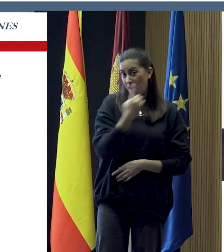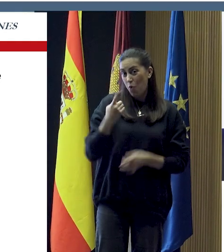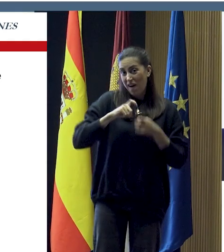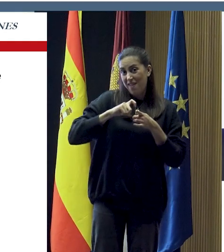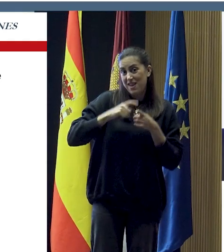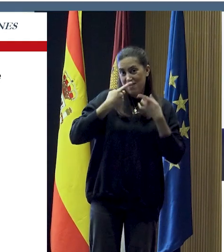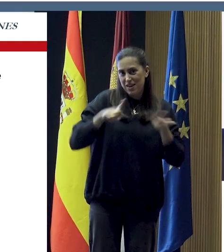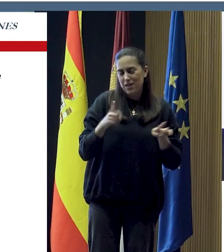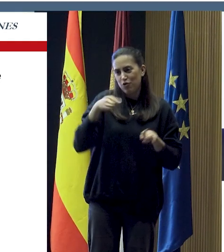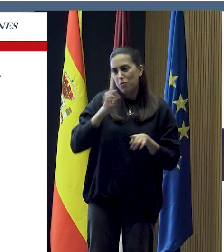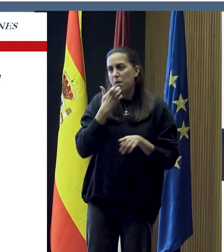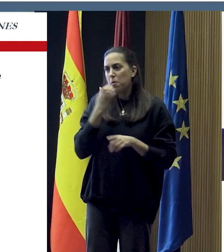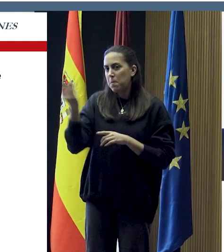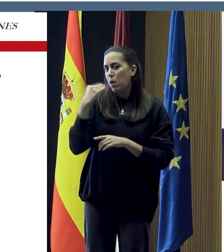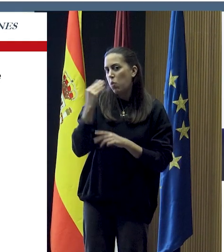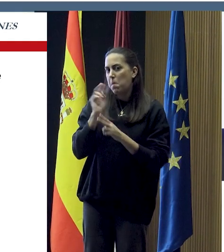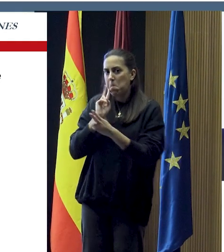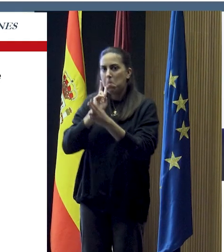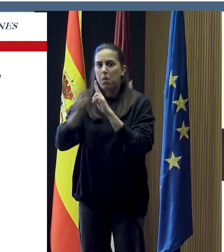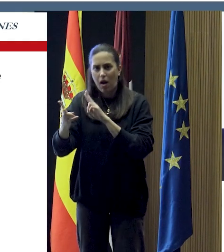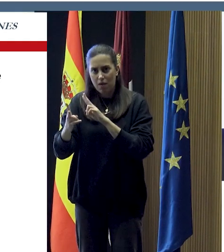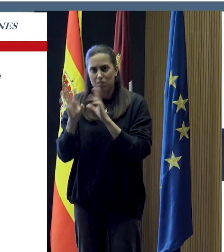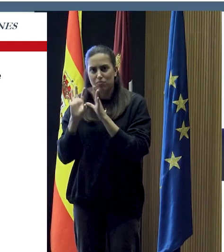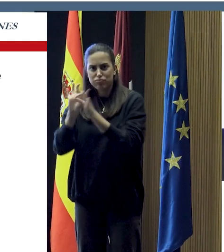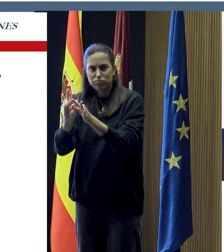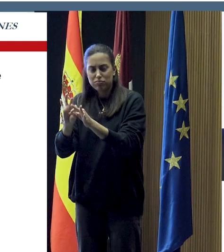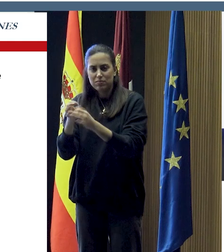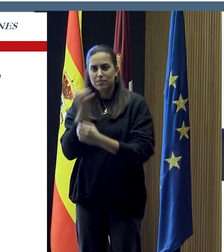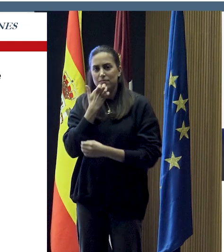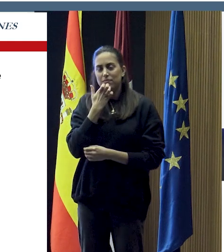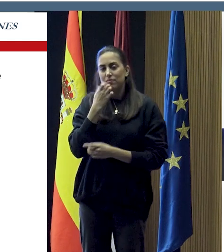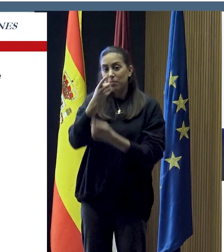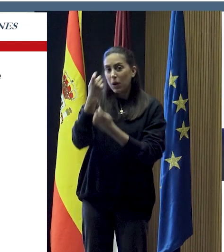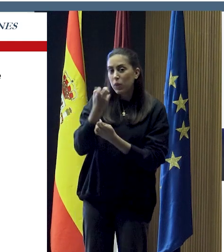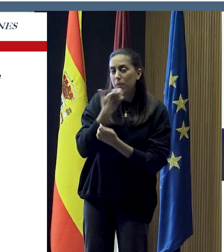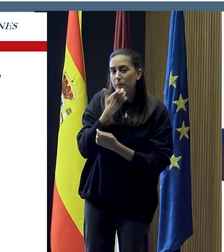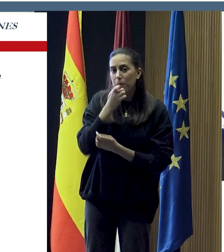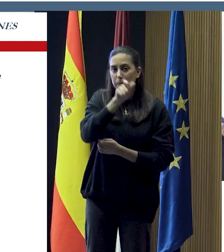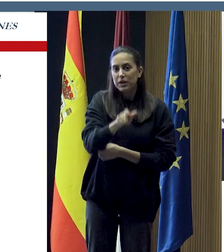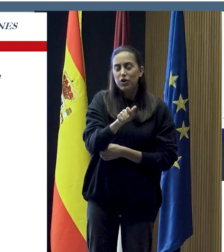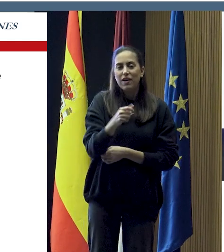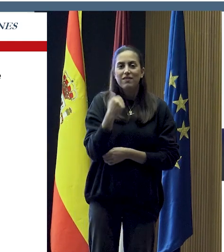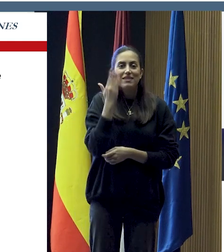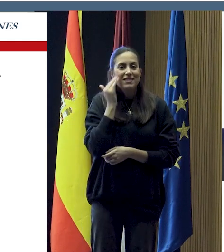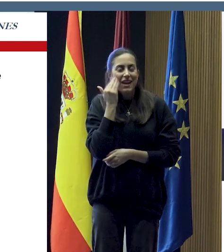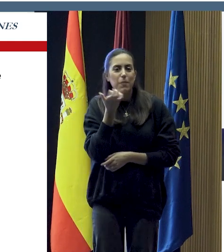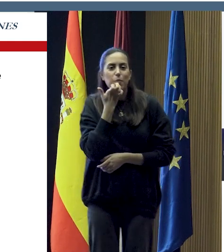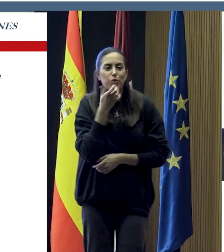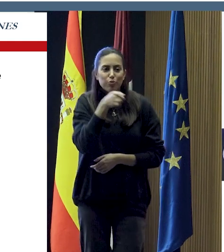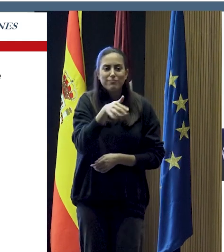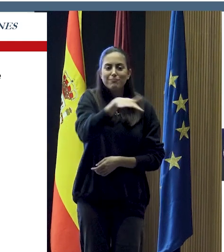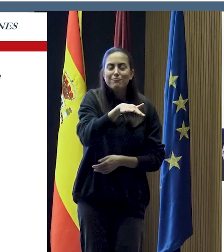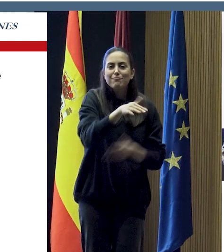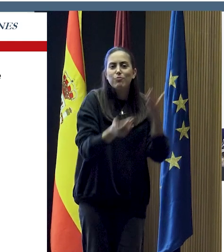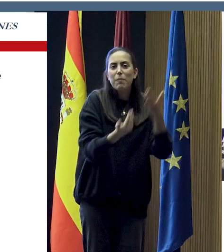sabemos responder en relación con la pregunta que nos hacen. Si la pregunta que le hacemos a nuestra persona querida, a nuestro ser querido, es ¿dónde vas esta